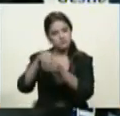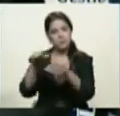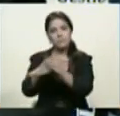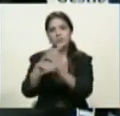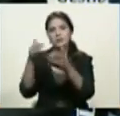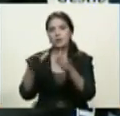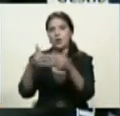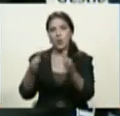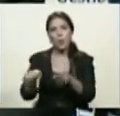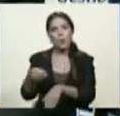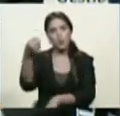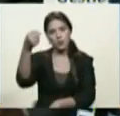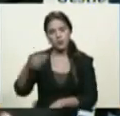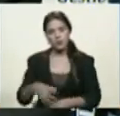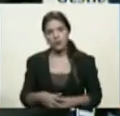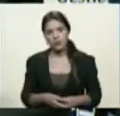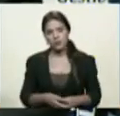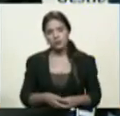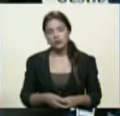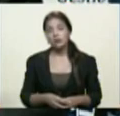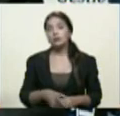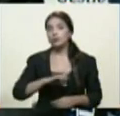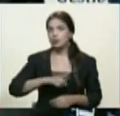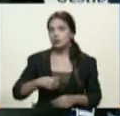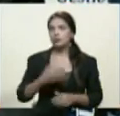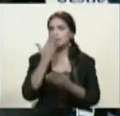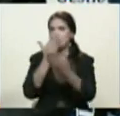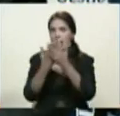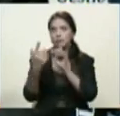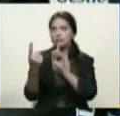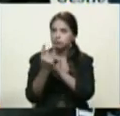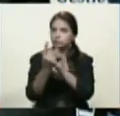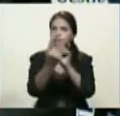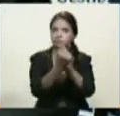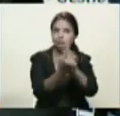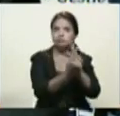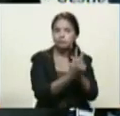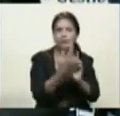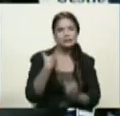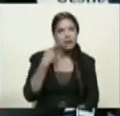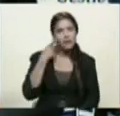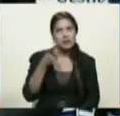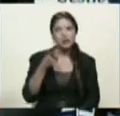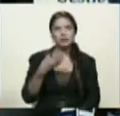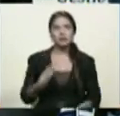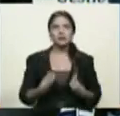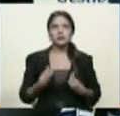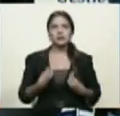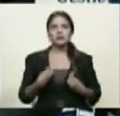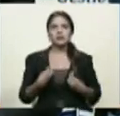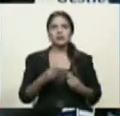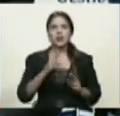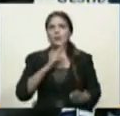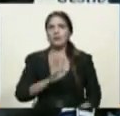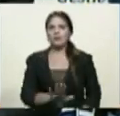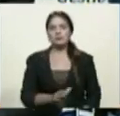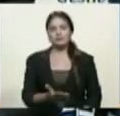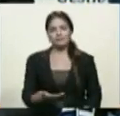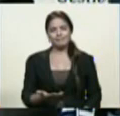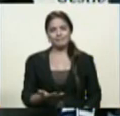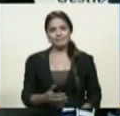público con los cuales nos hemos reunido que se veían presionados a actuar de esta manera